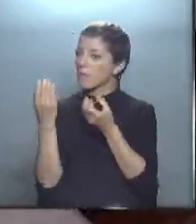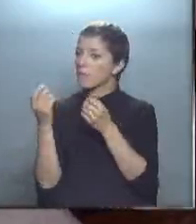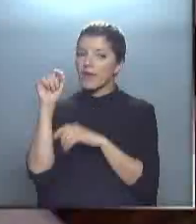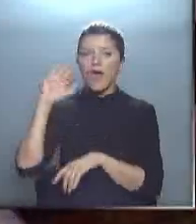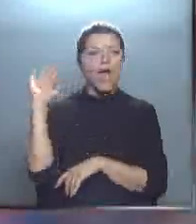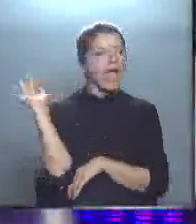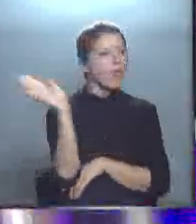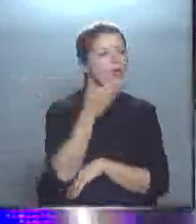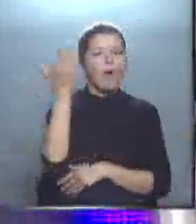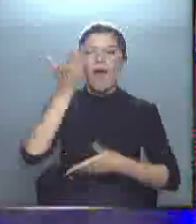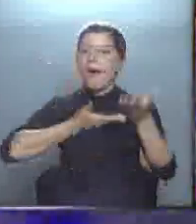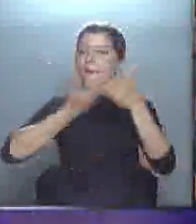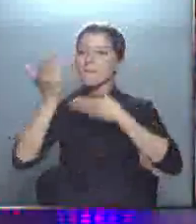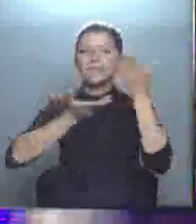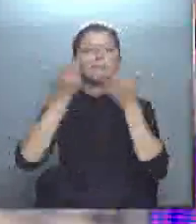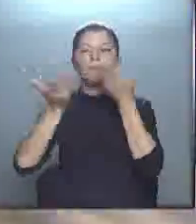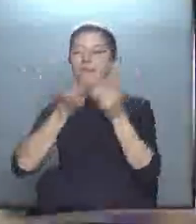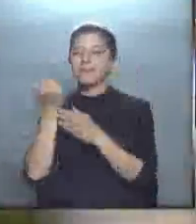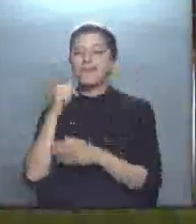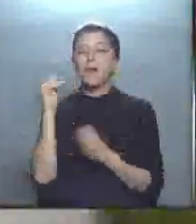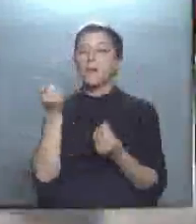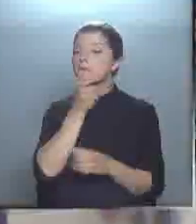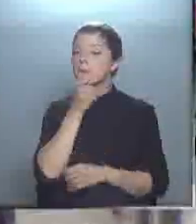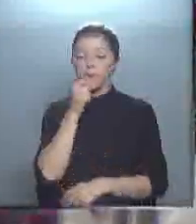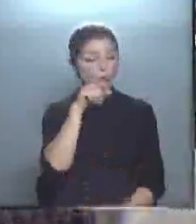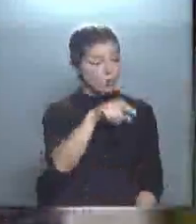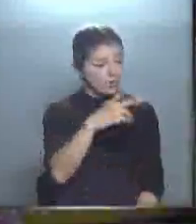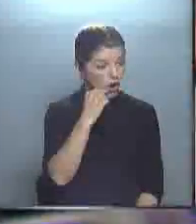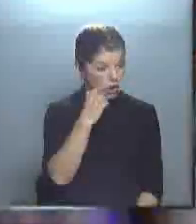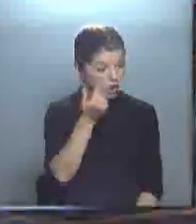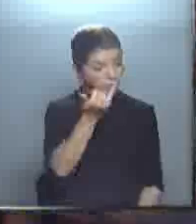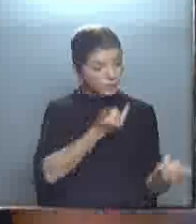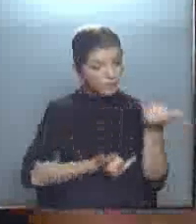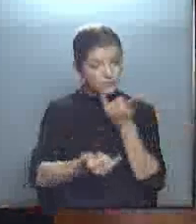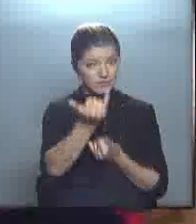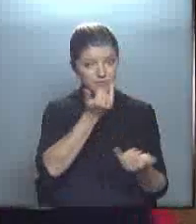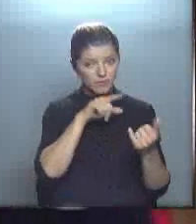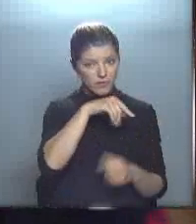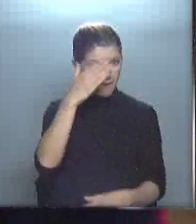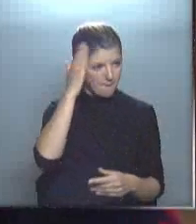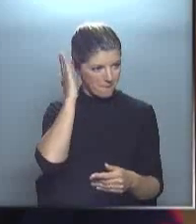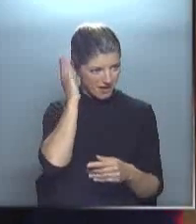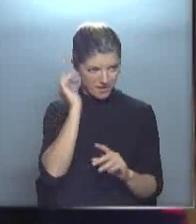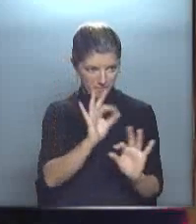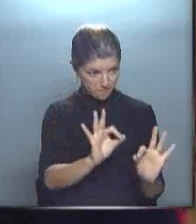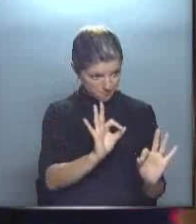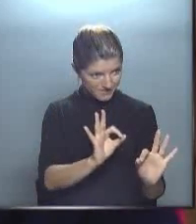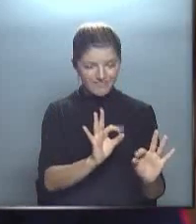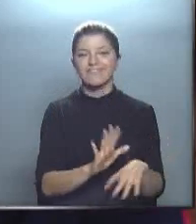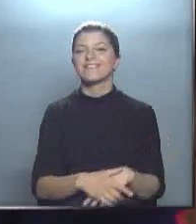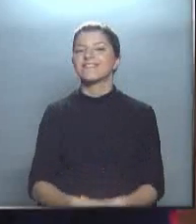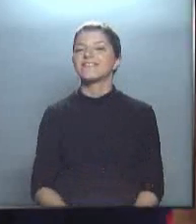tribuna? A ver, así que tribuna, hablen. Cuéntenme, a ver, caballero. Se peina, pues se está preparando, ¿no?